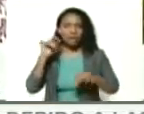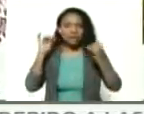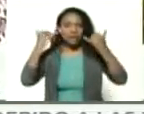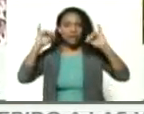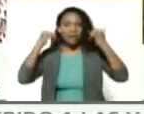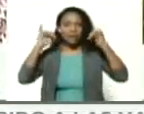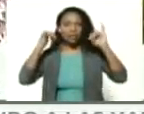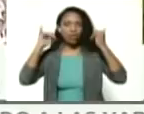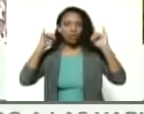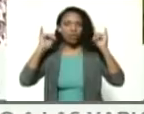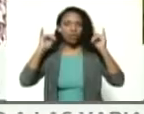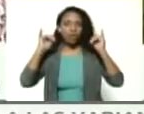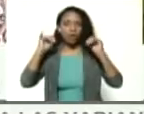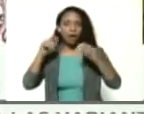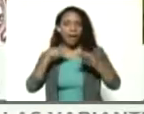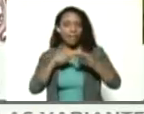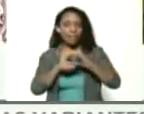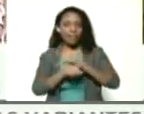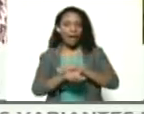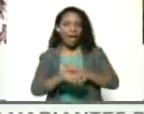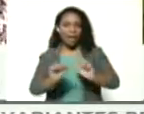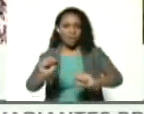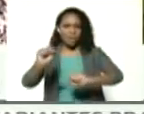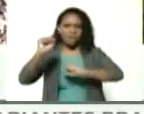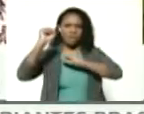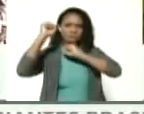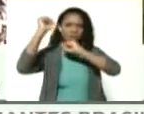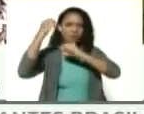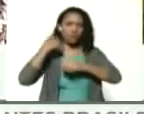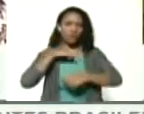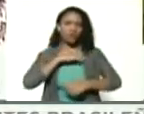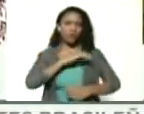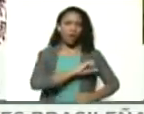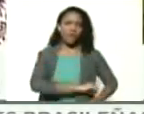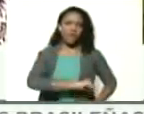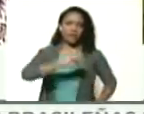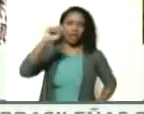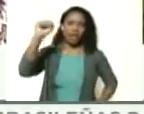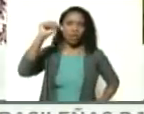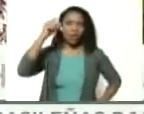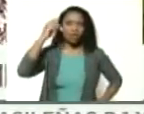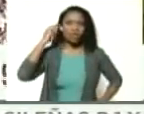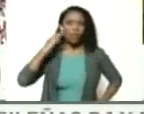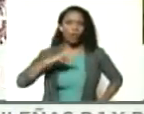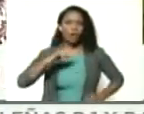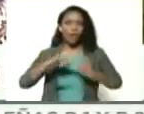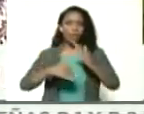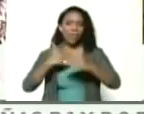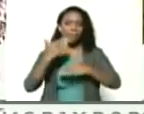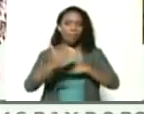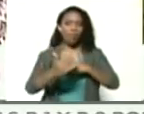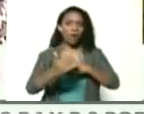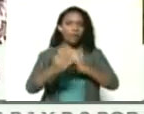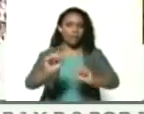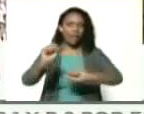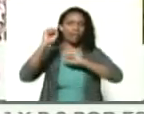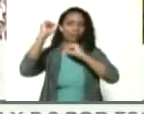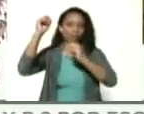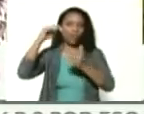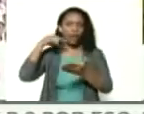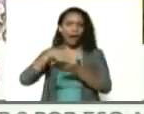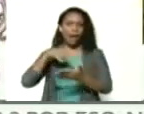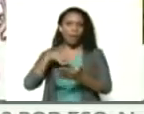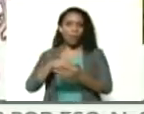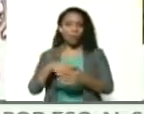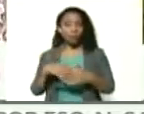celebrando la entrada triunfal de nuestro libertador Simón Bolívar después del triunfo de Carabobo. Bueno,